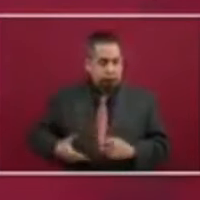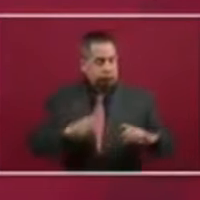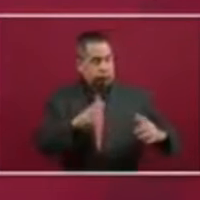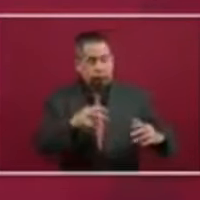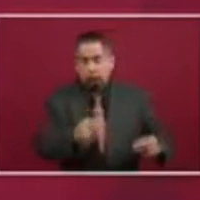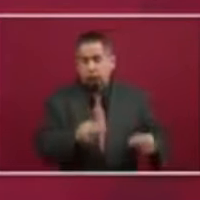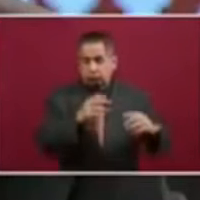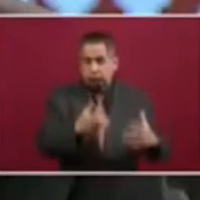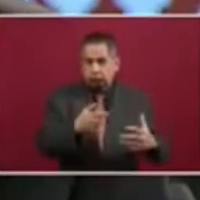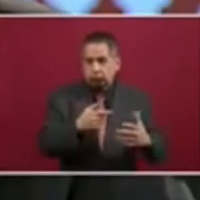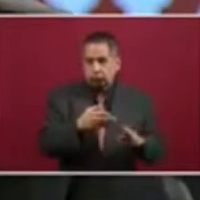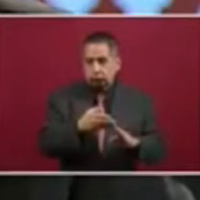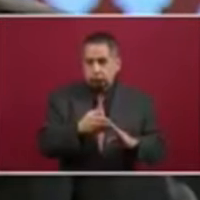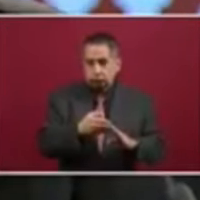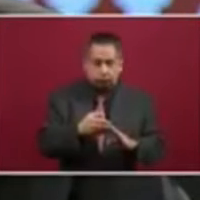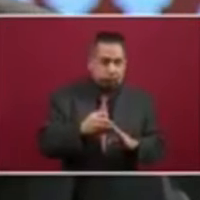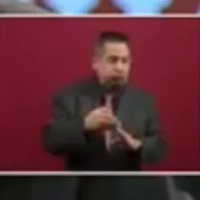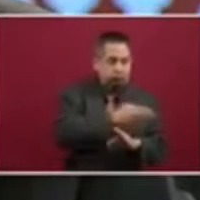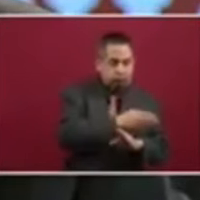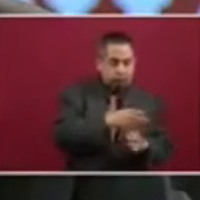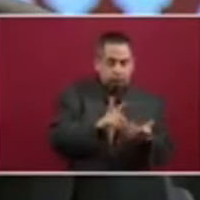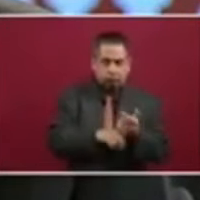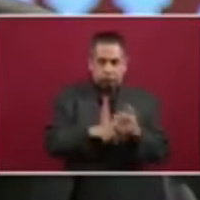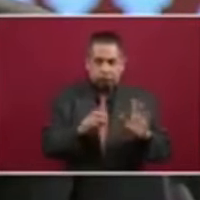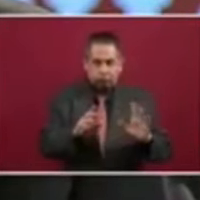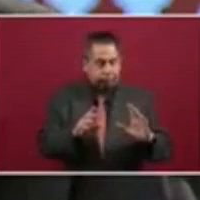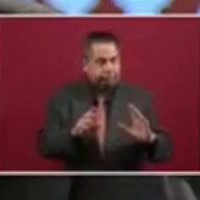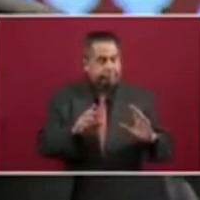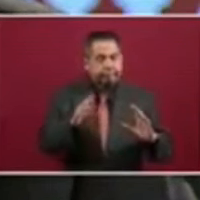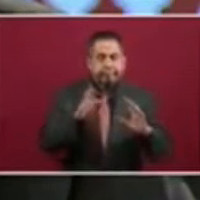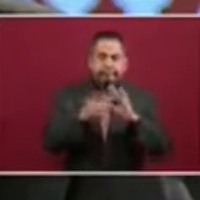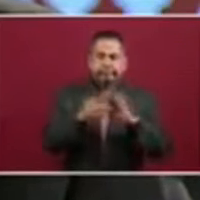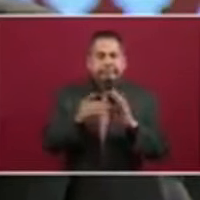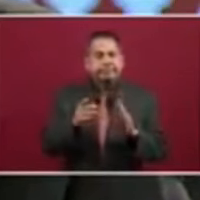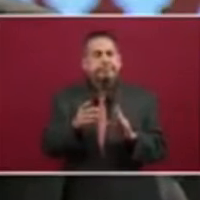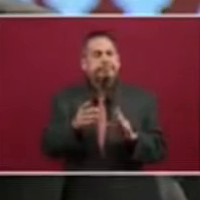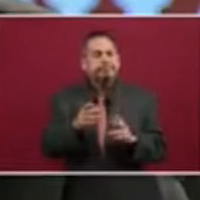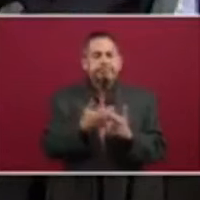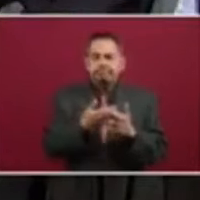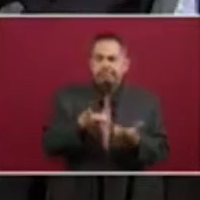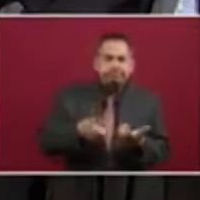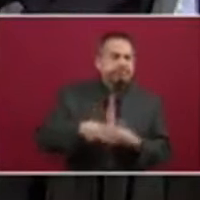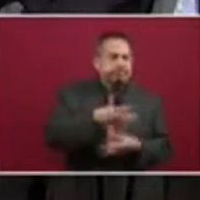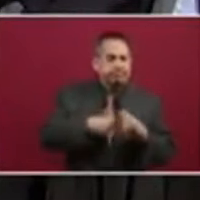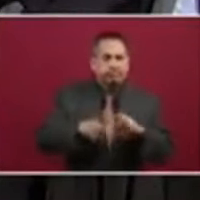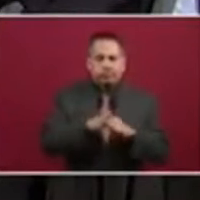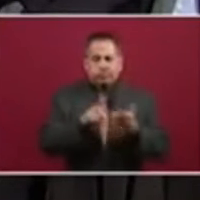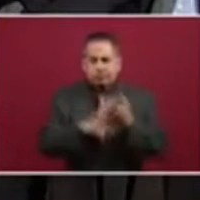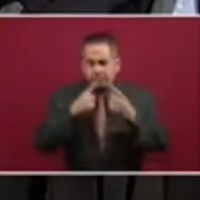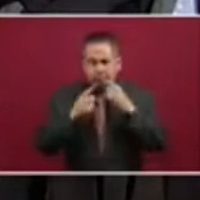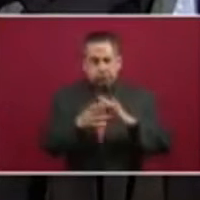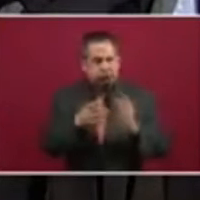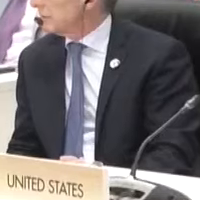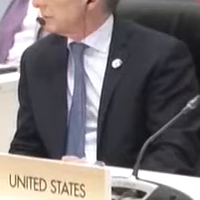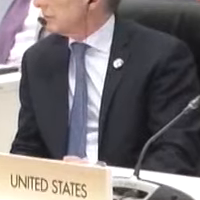un suba recién llegado de la cumbre del g20 en japón presentó su carta de dimisión en la que alegó discrepancias económicas